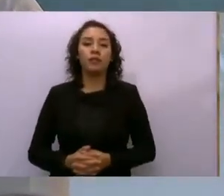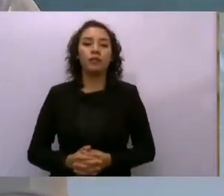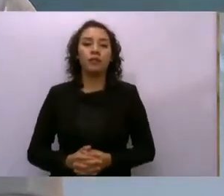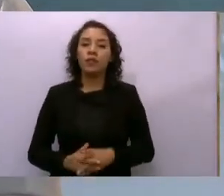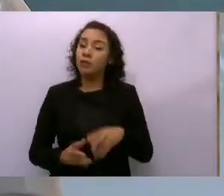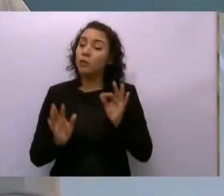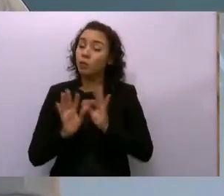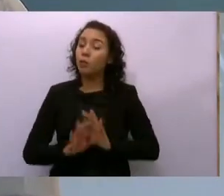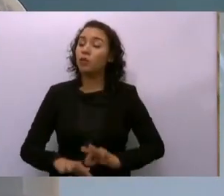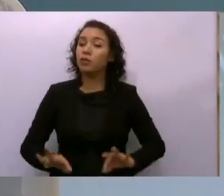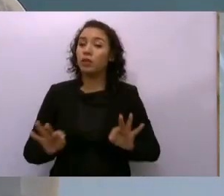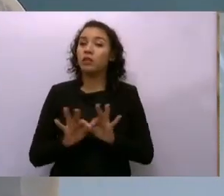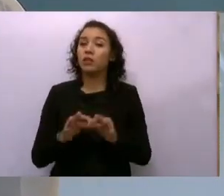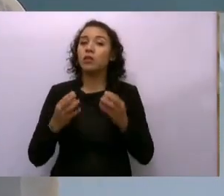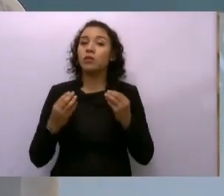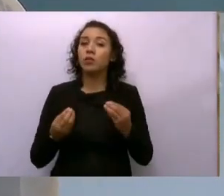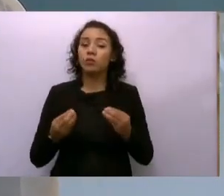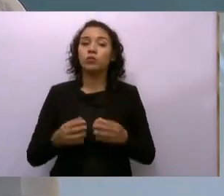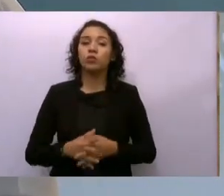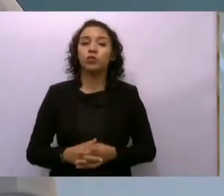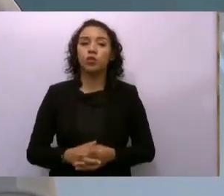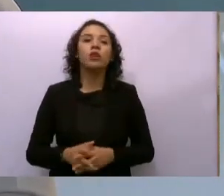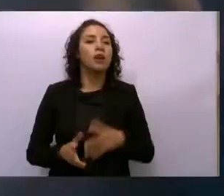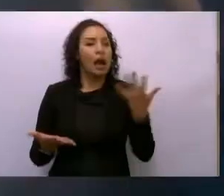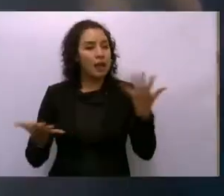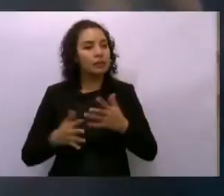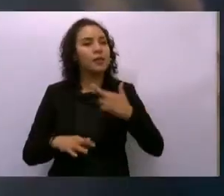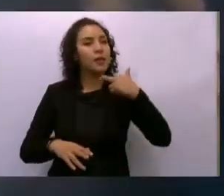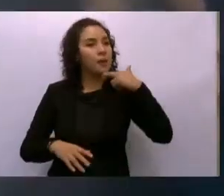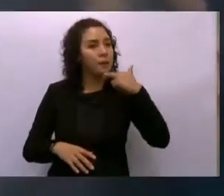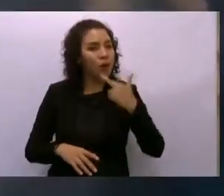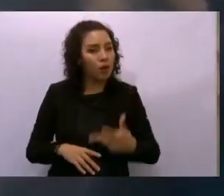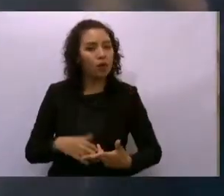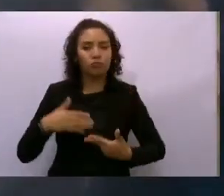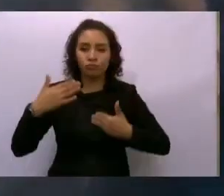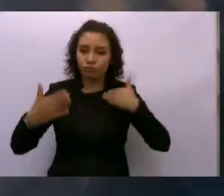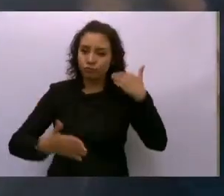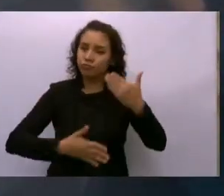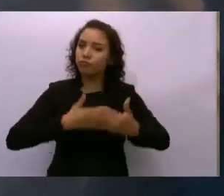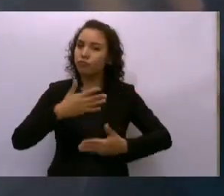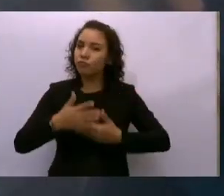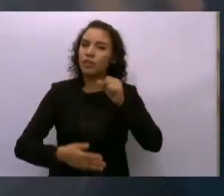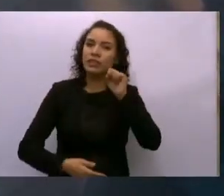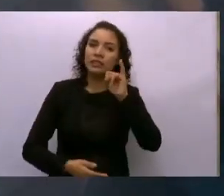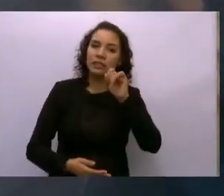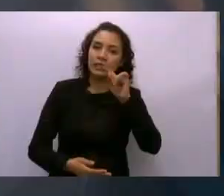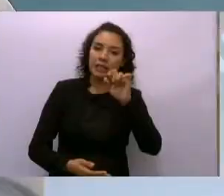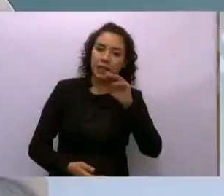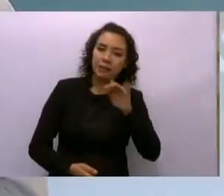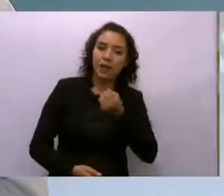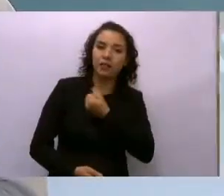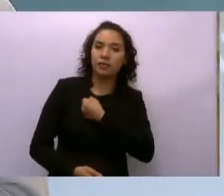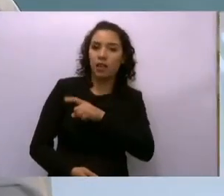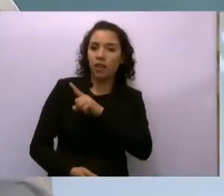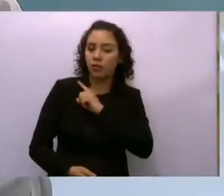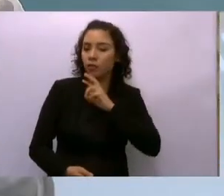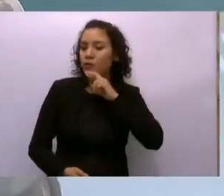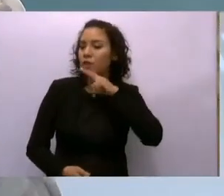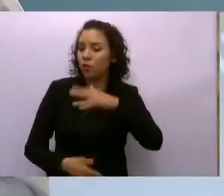muy importante el que se siga mejorando todo el sistema de salud y